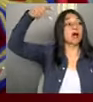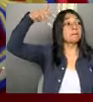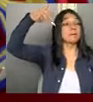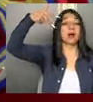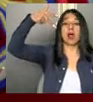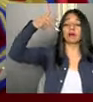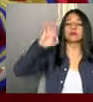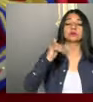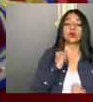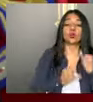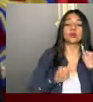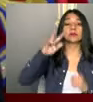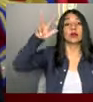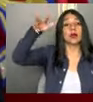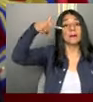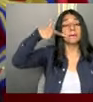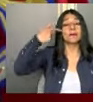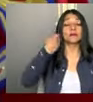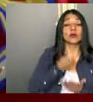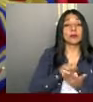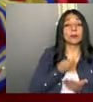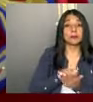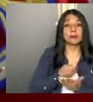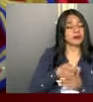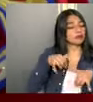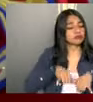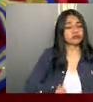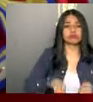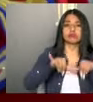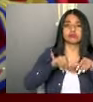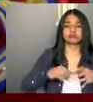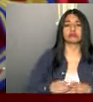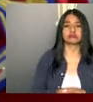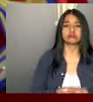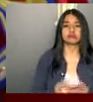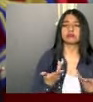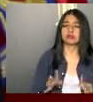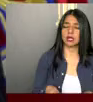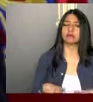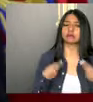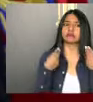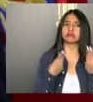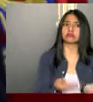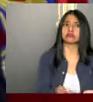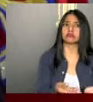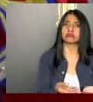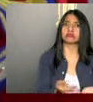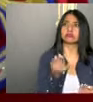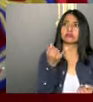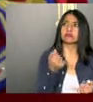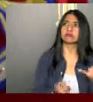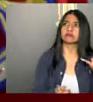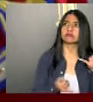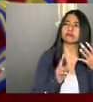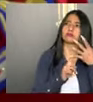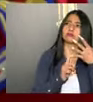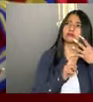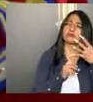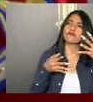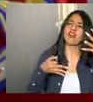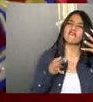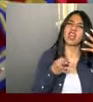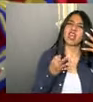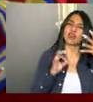las últimas cámaras adquiridas están adelante, se las va a entregar, me entiendo que a fines de este mes o principios de marzo